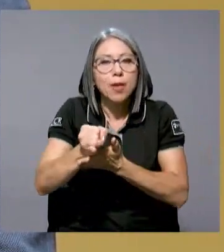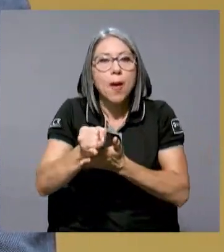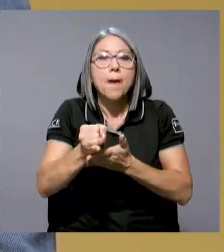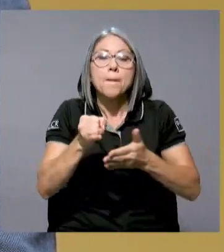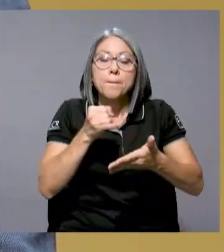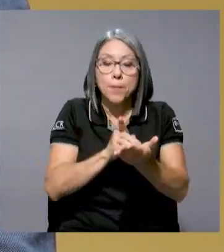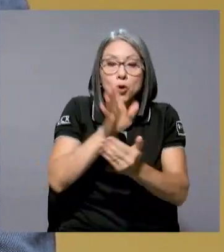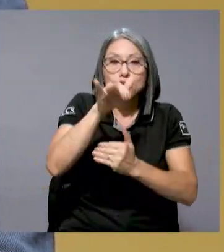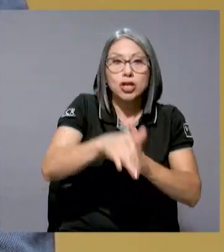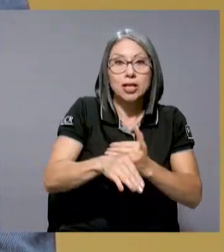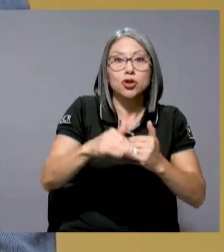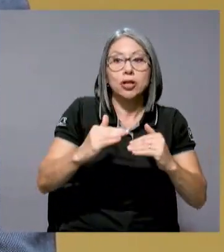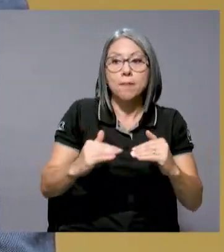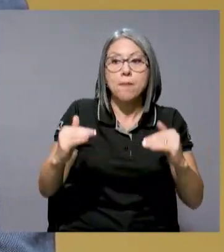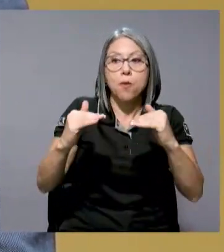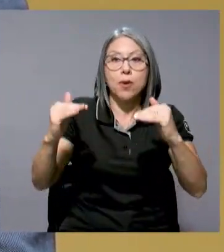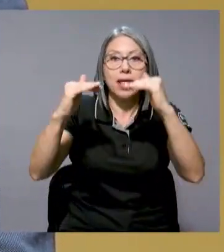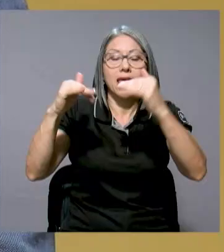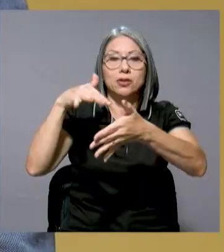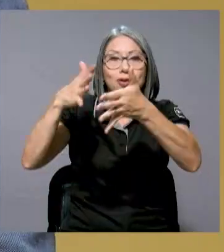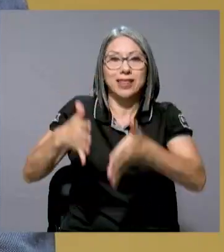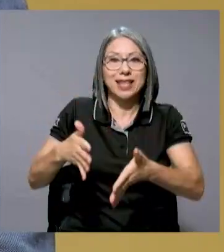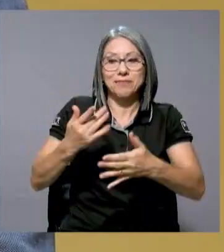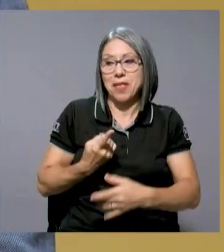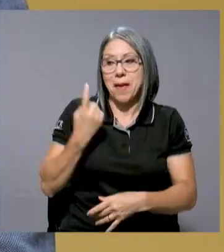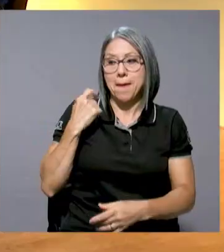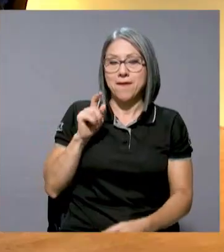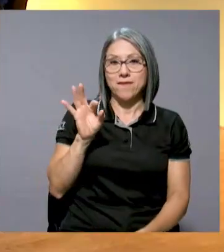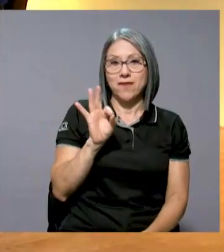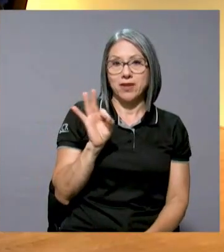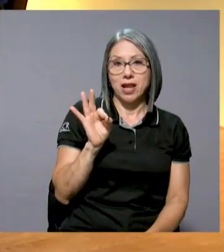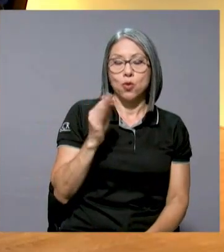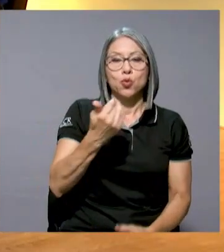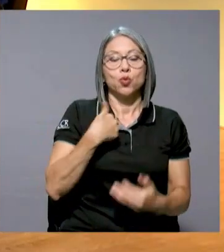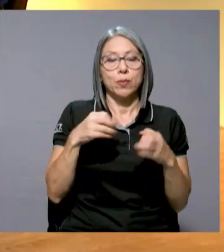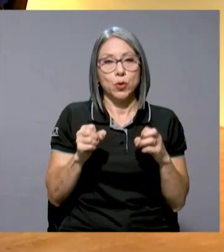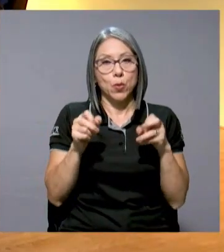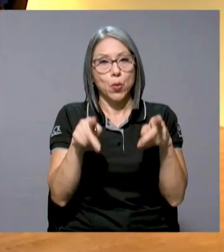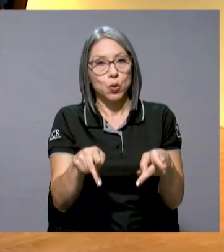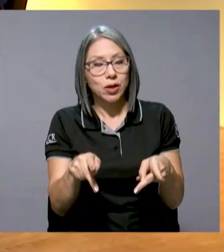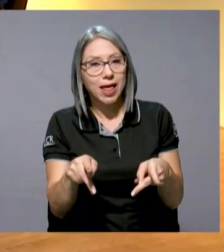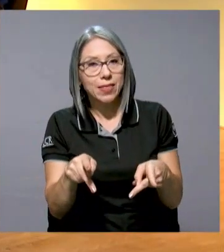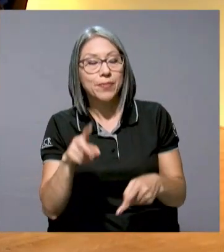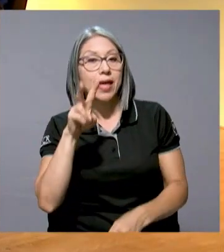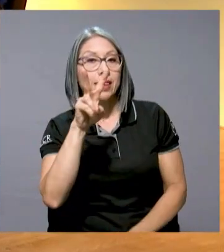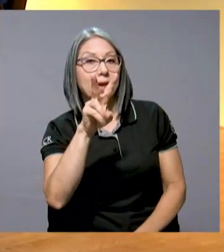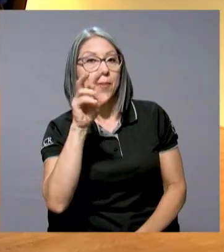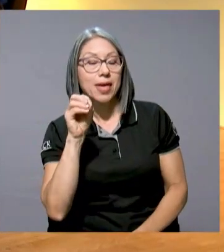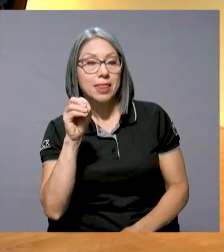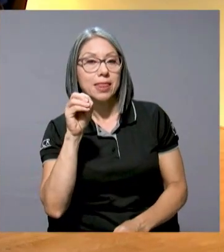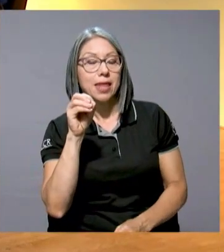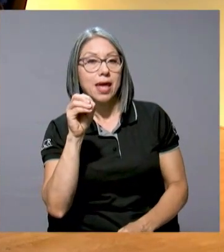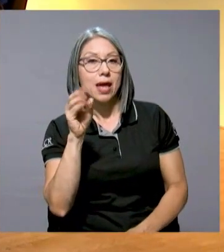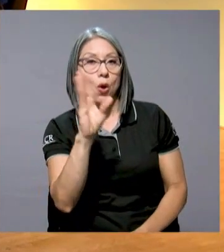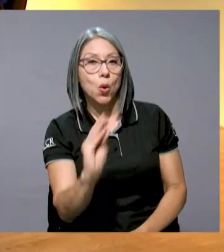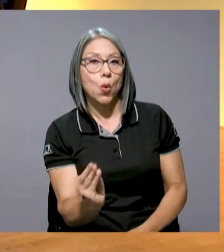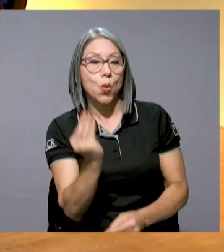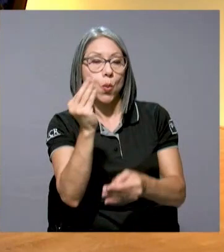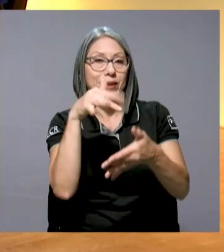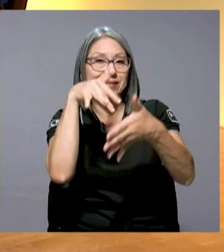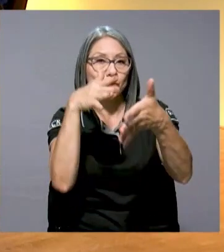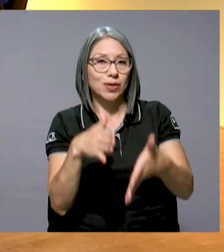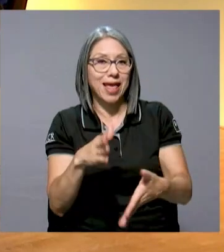estudiantil. Por cierto, ahora en el mes de febrero tuvimos la oportunidad de que 20 muchachos